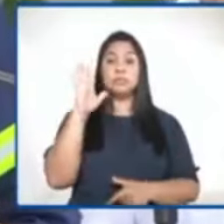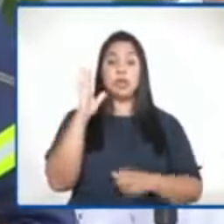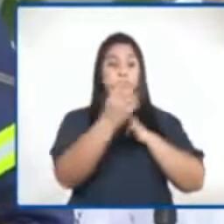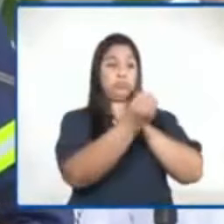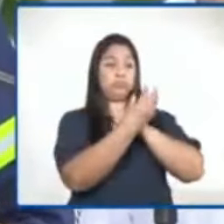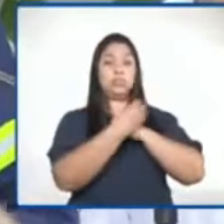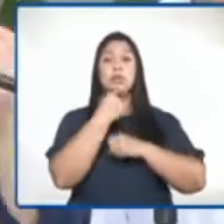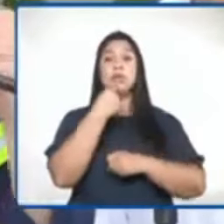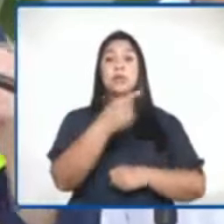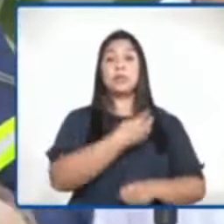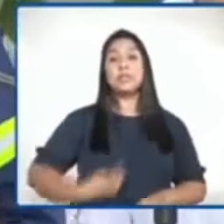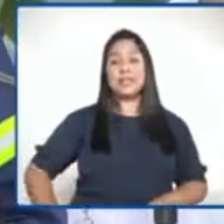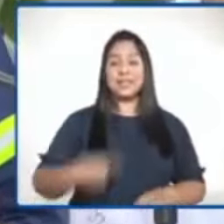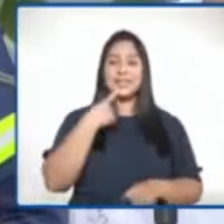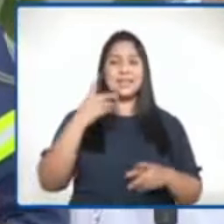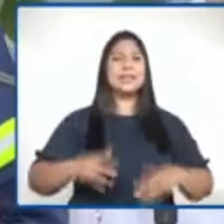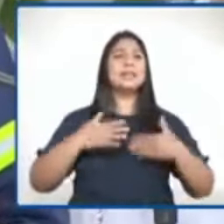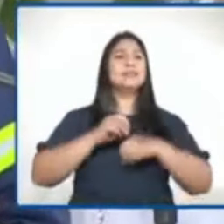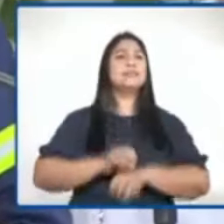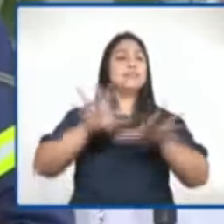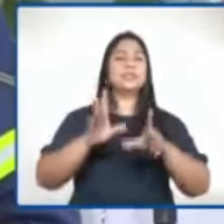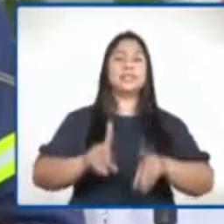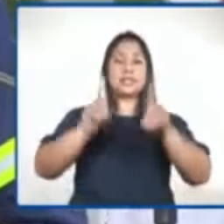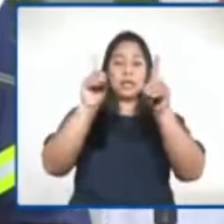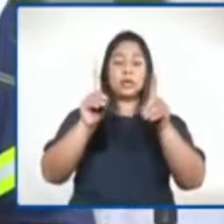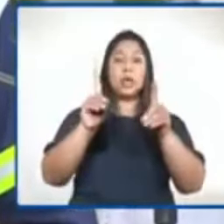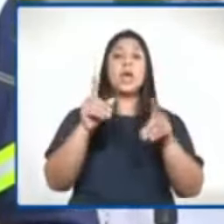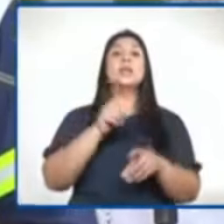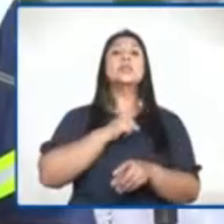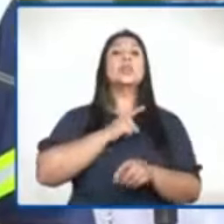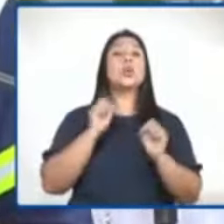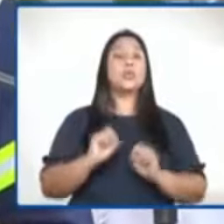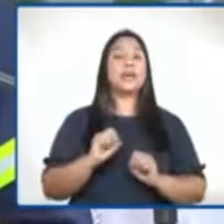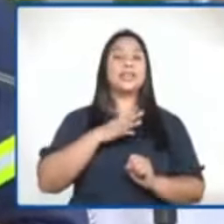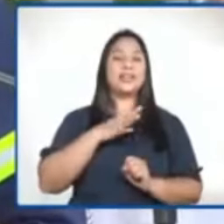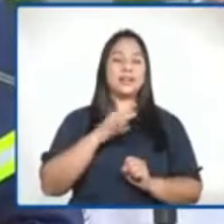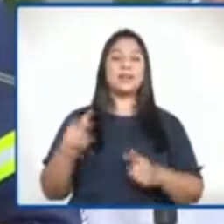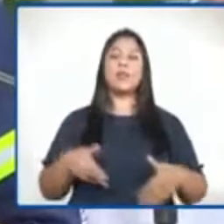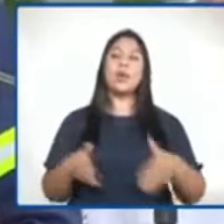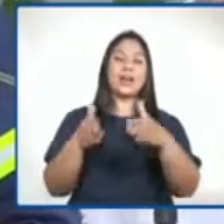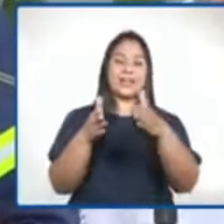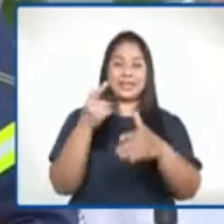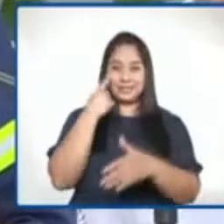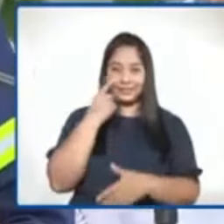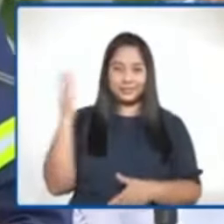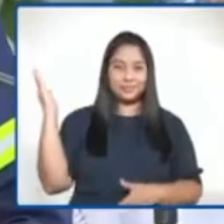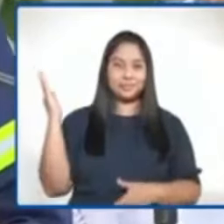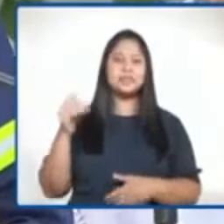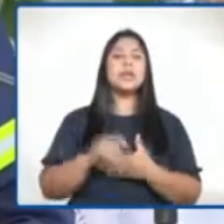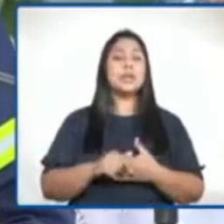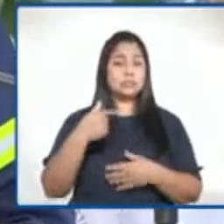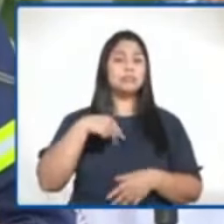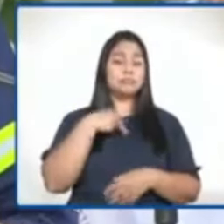señor presidente de llevar el desarrollo. Y el desarrollo solo puede llegar con carreteras como estas. Y vamos a seguir